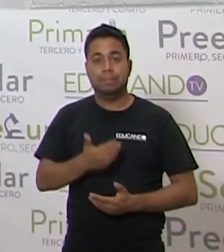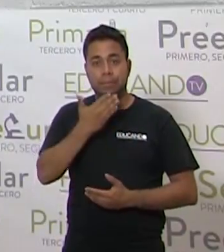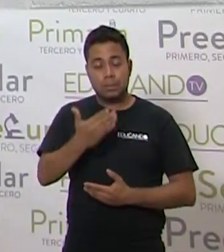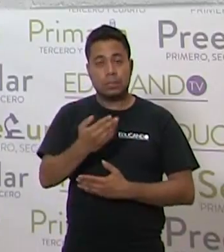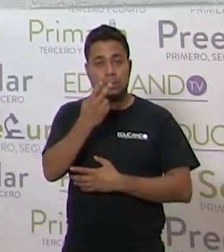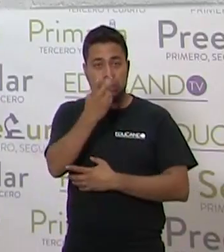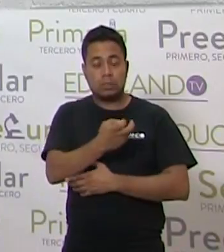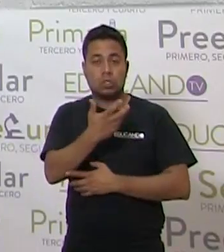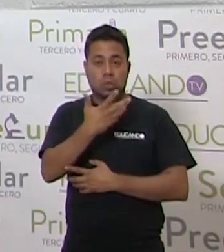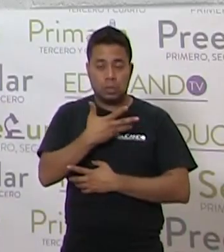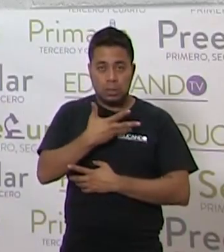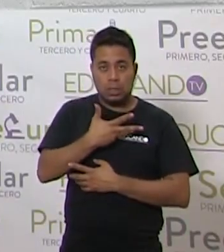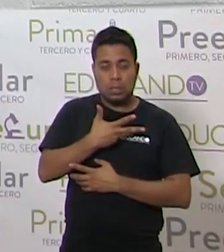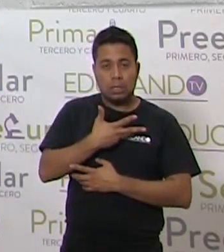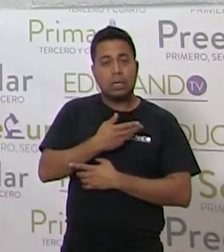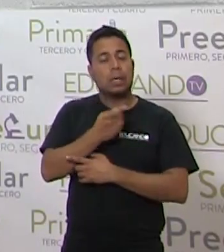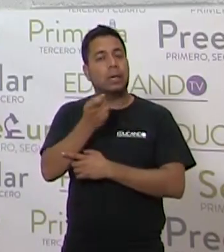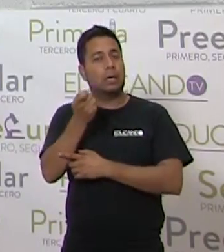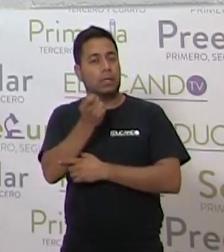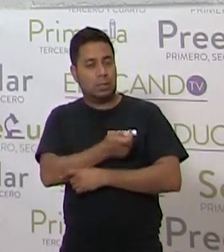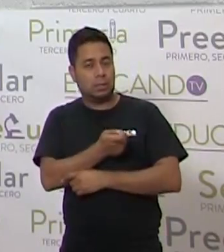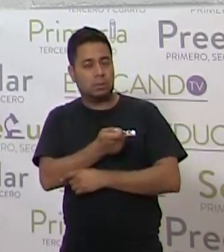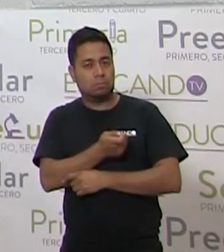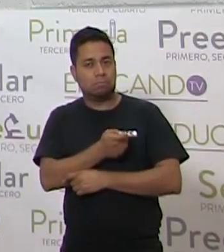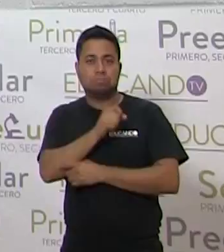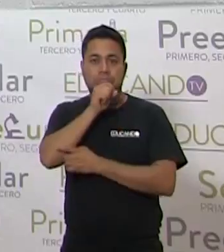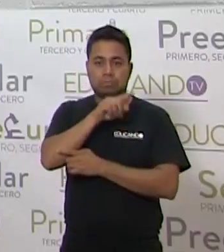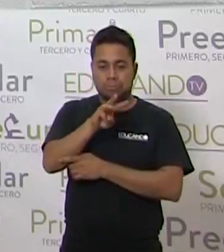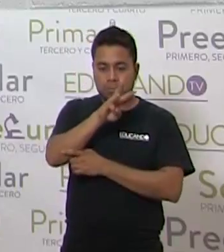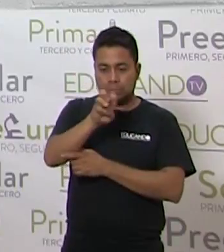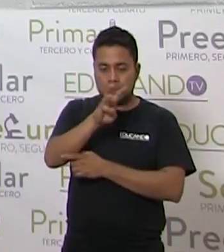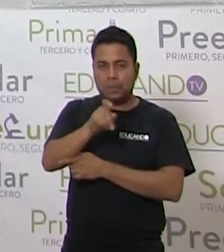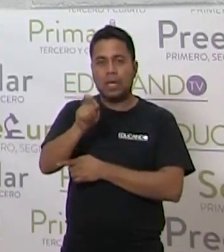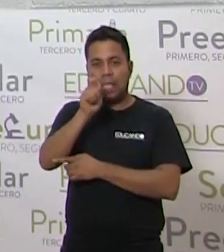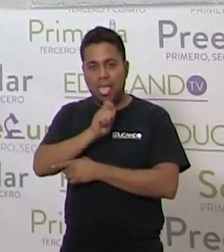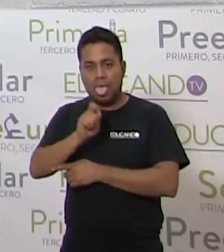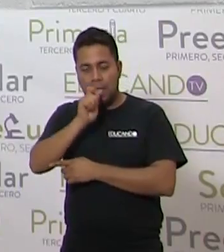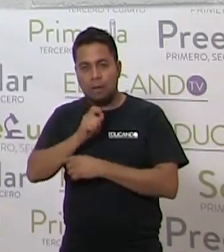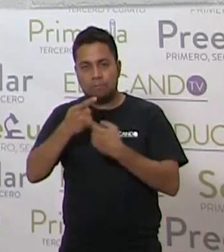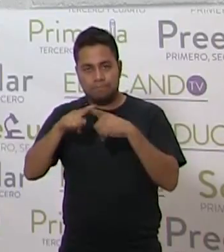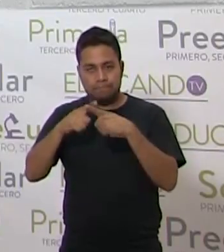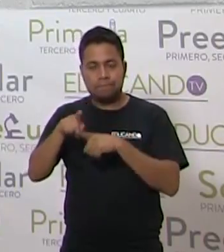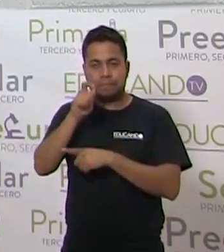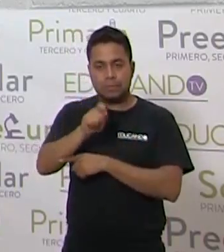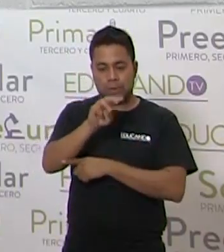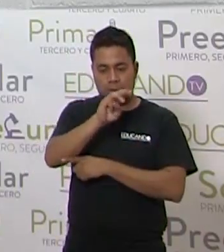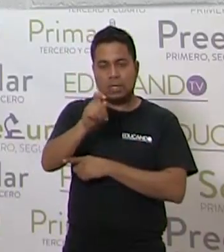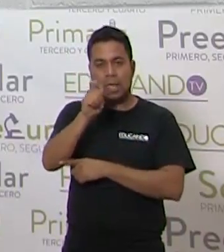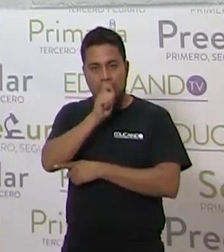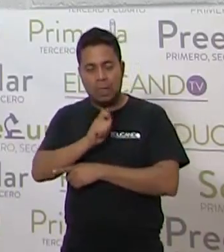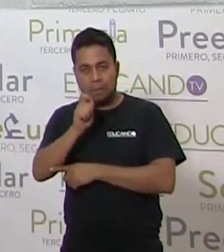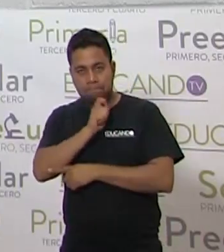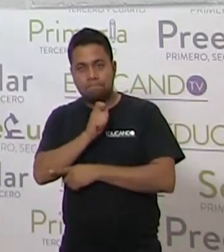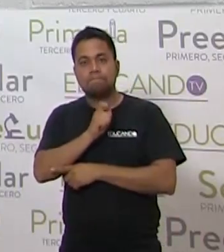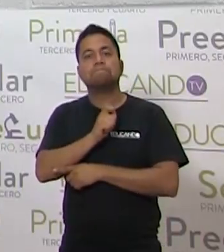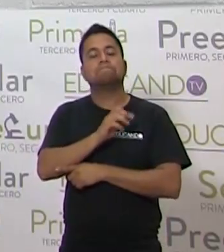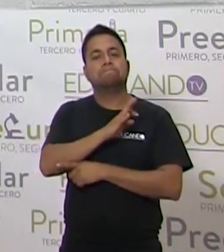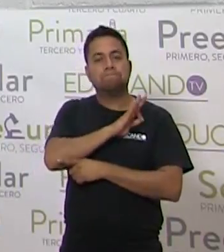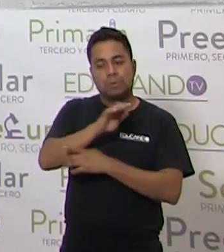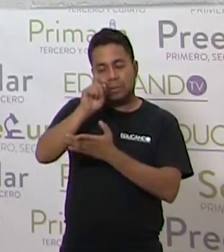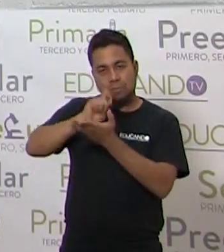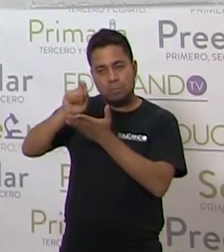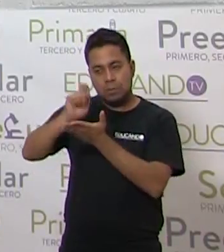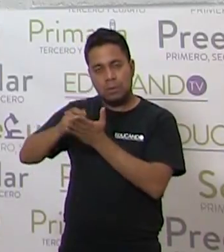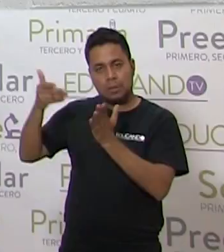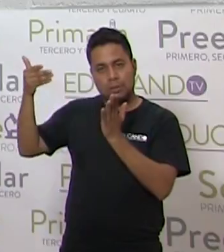nos representa eso también nos puede representar lo que son las 300 paletas es decir estas 300 paletas también están representadas